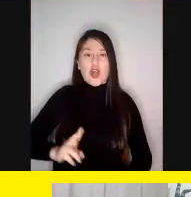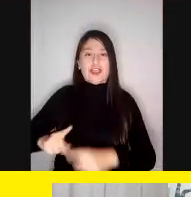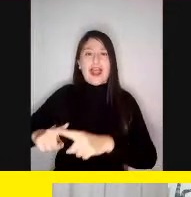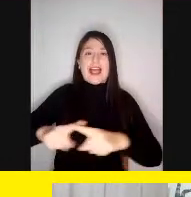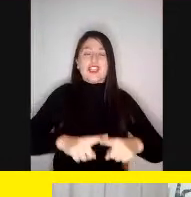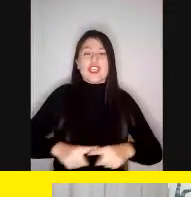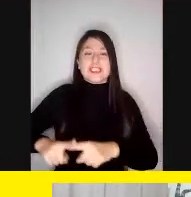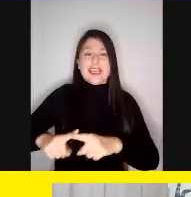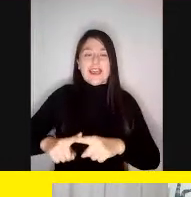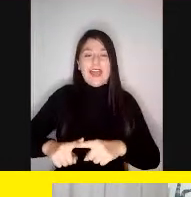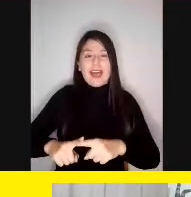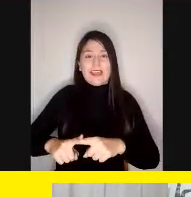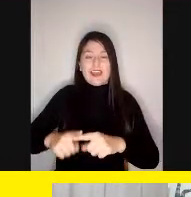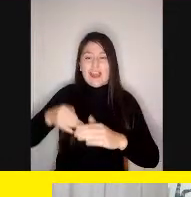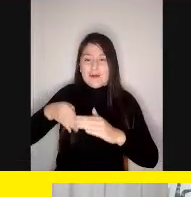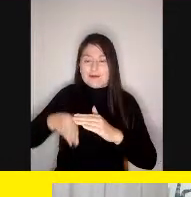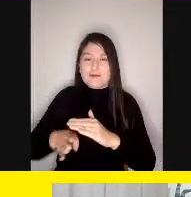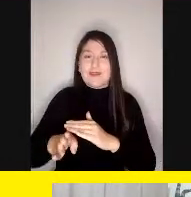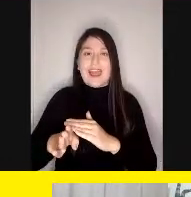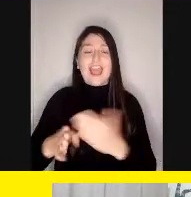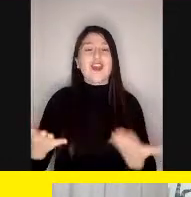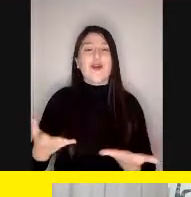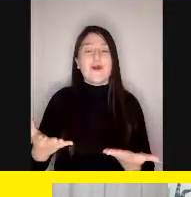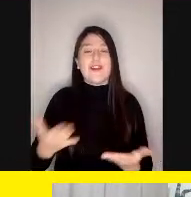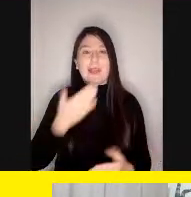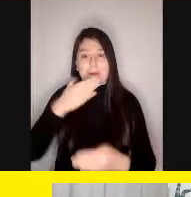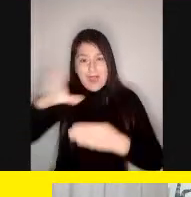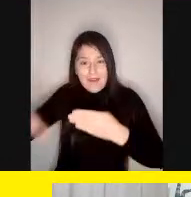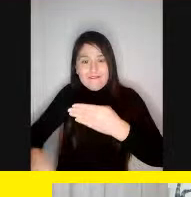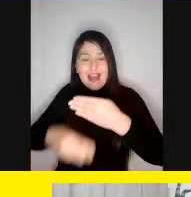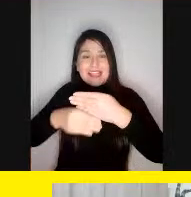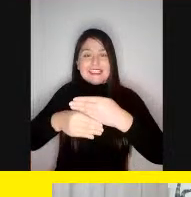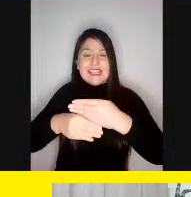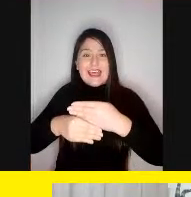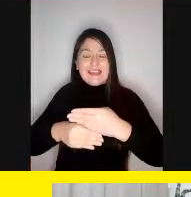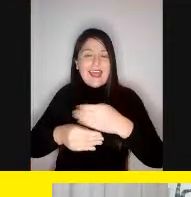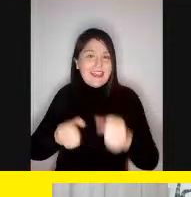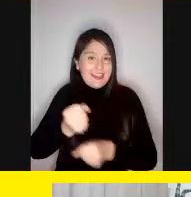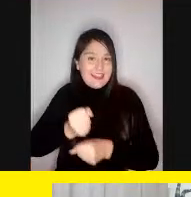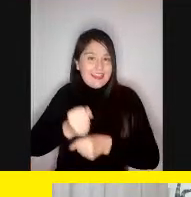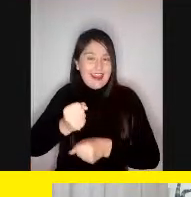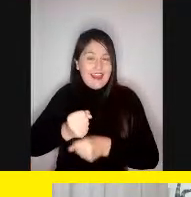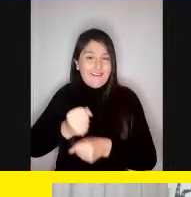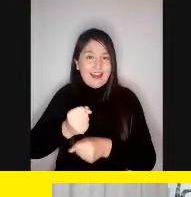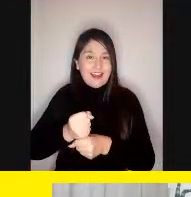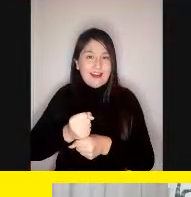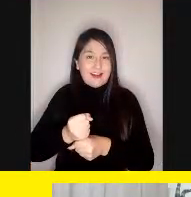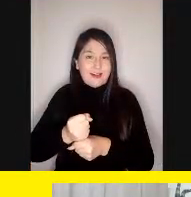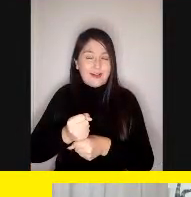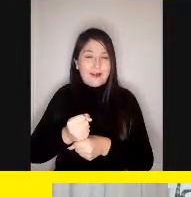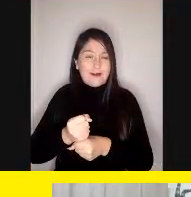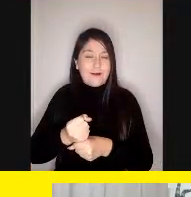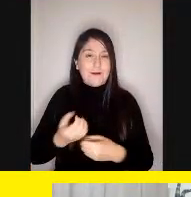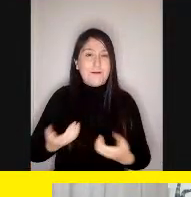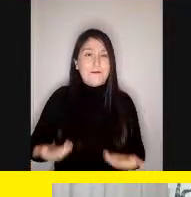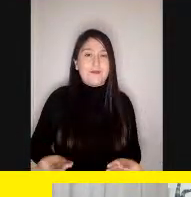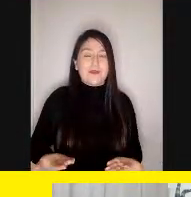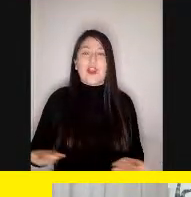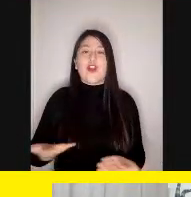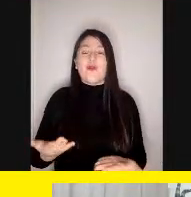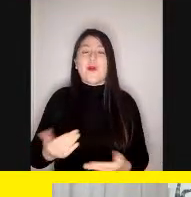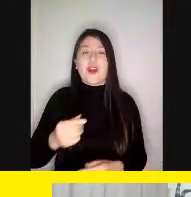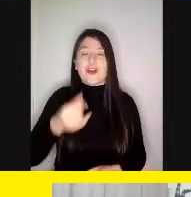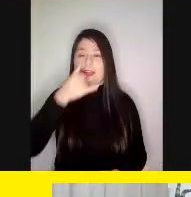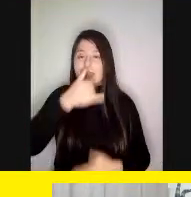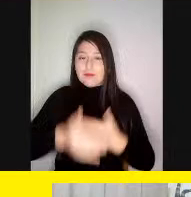base de la disciplina. Es un constructo que uno tiene, pero que también se va madurando con el tiempo y